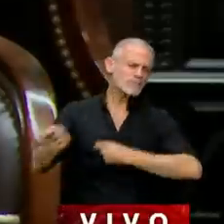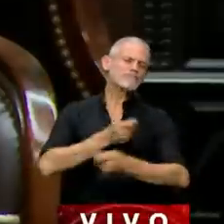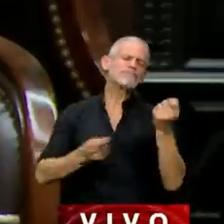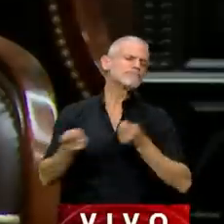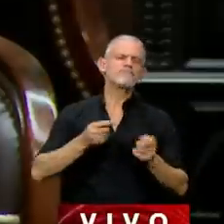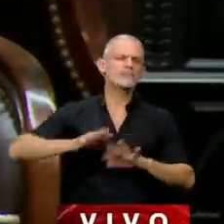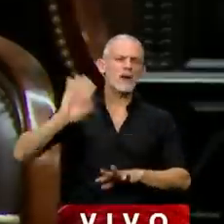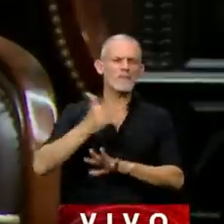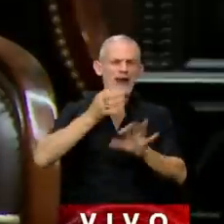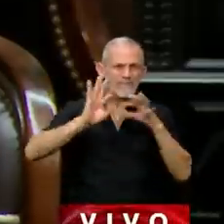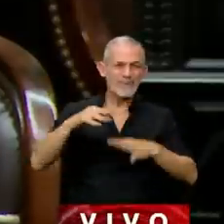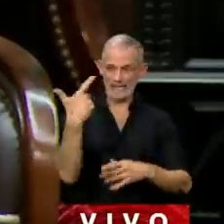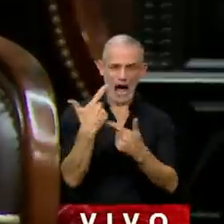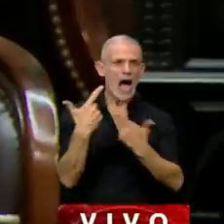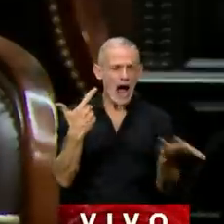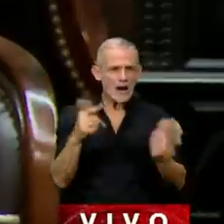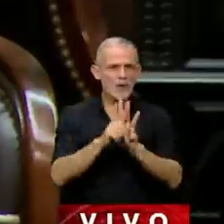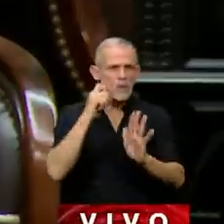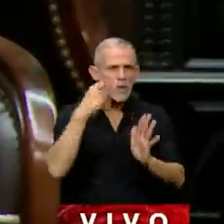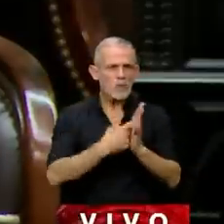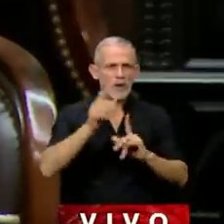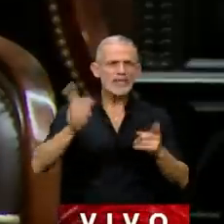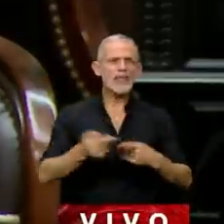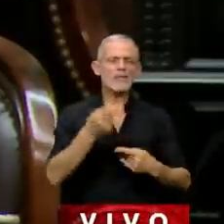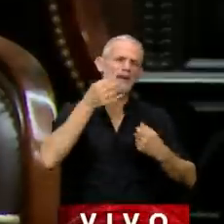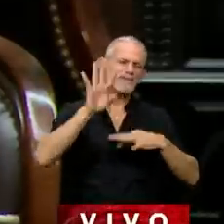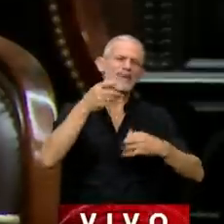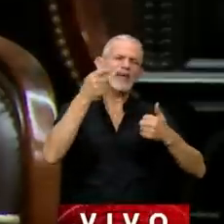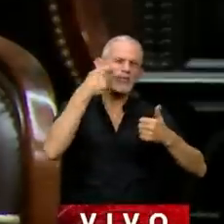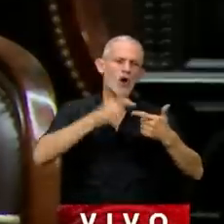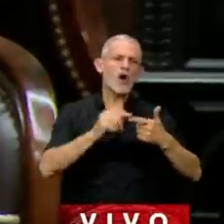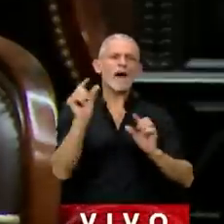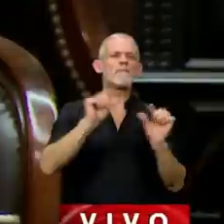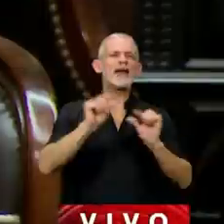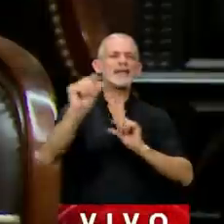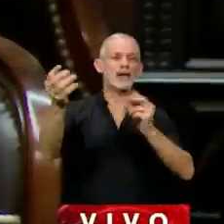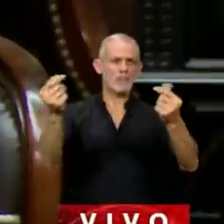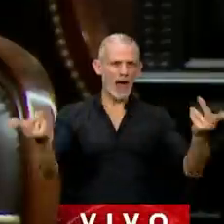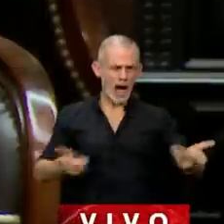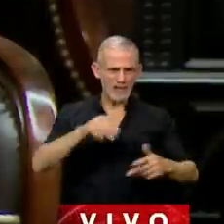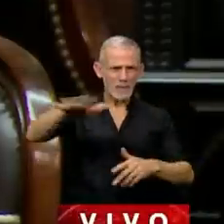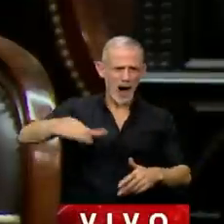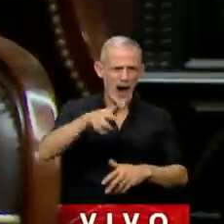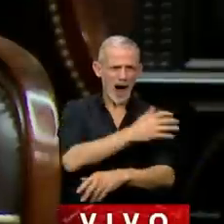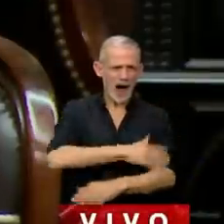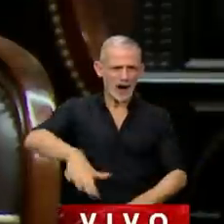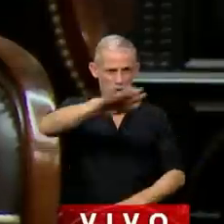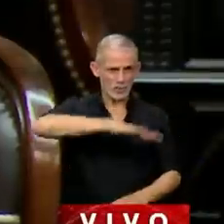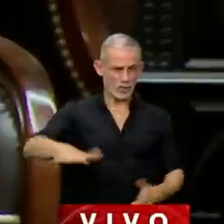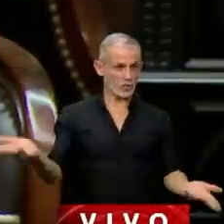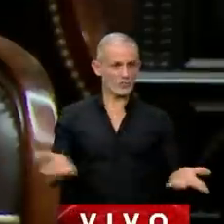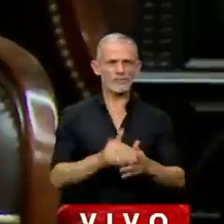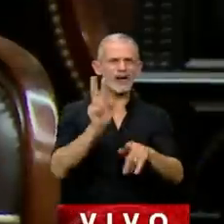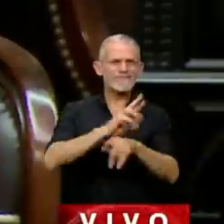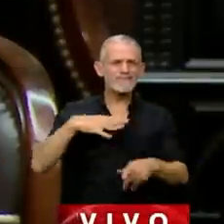no solamente venden armas ilegales, sino también venden drogas y prestan dinero en los barrios. Pero la